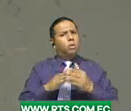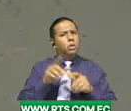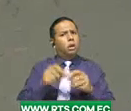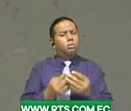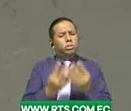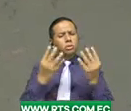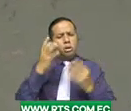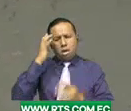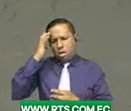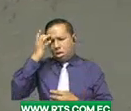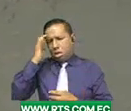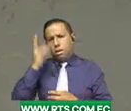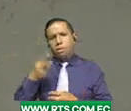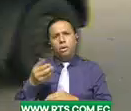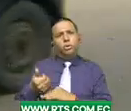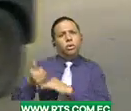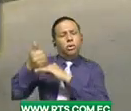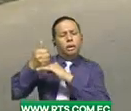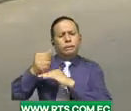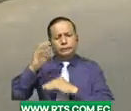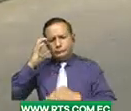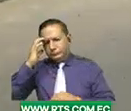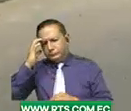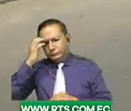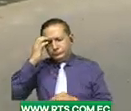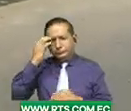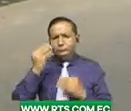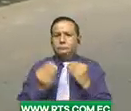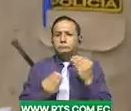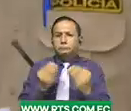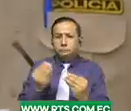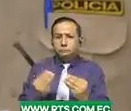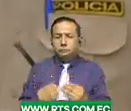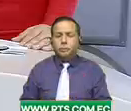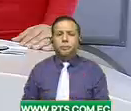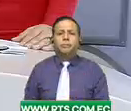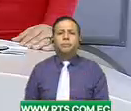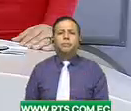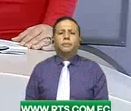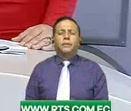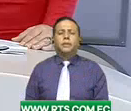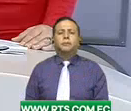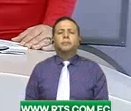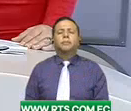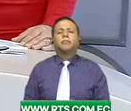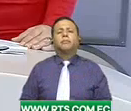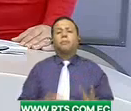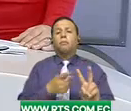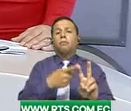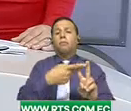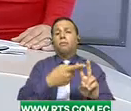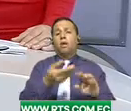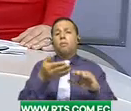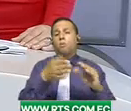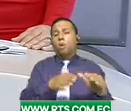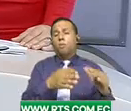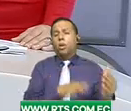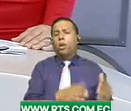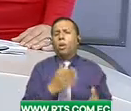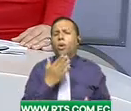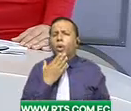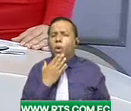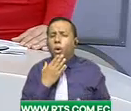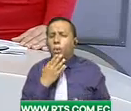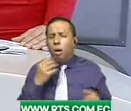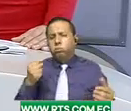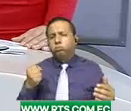las autoridades del orden. Informó Carlos Julio Gurumendi. Dos personas murieron en un accidente de tránsito